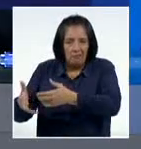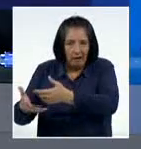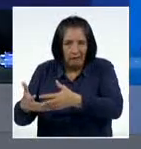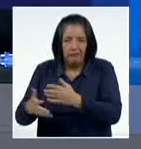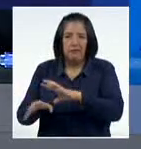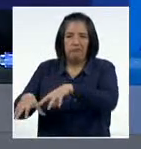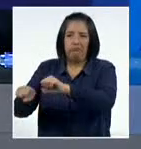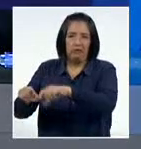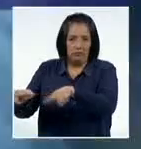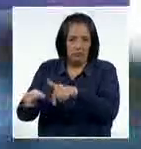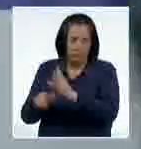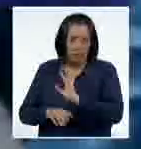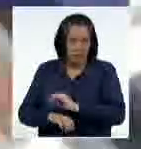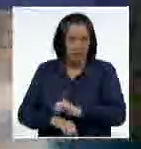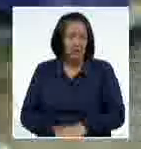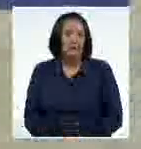de esta zona.